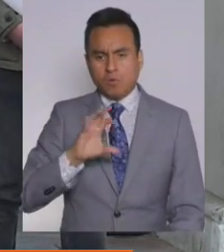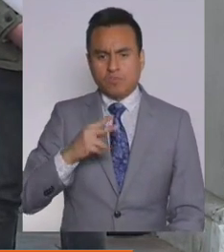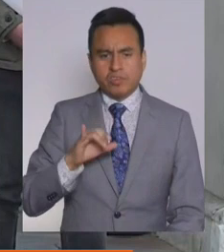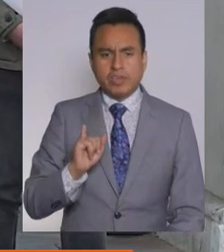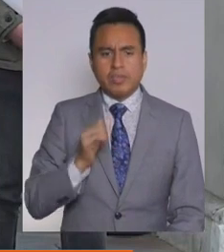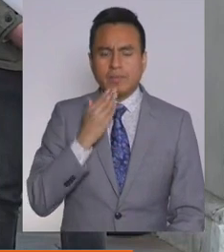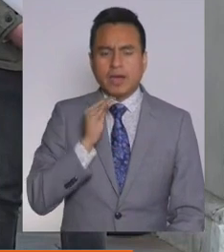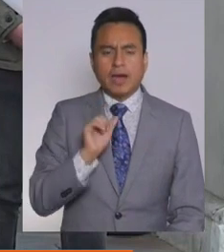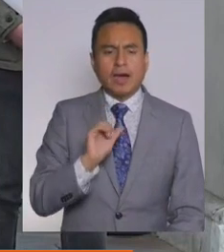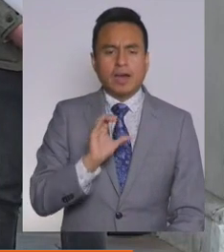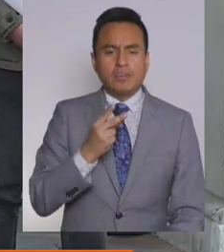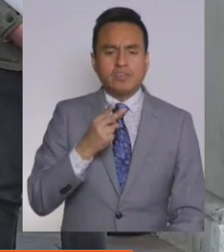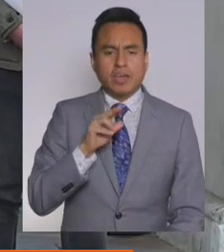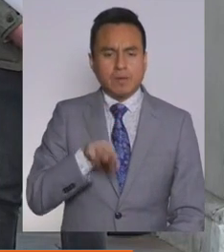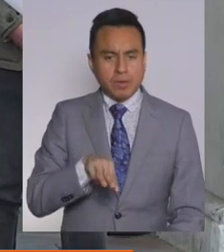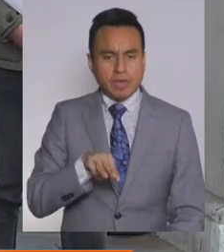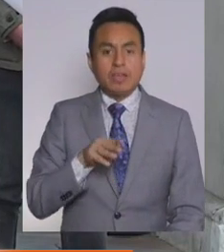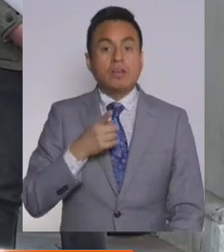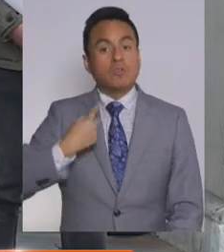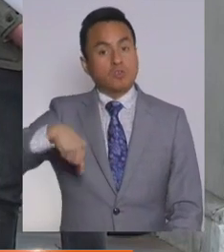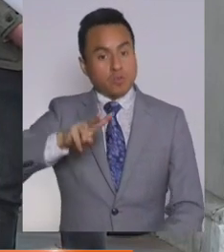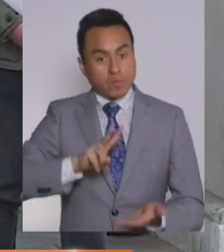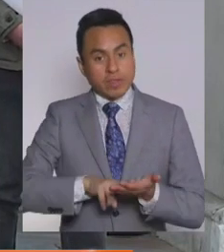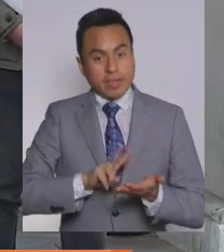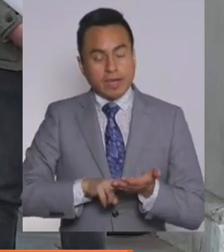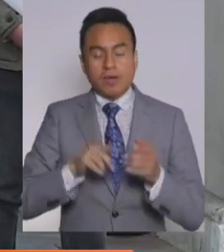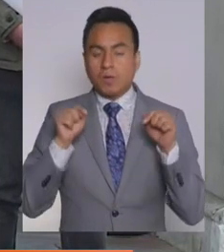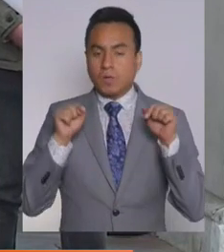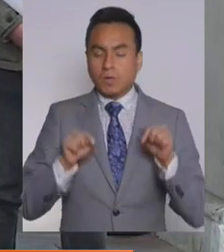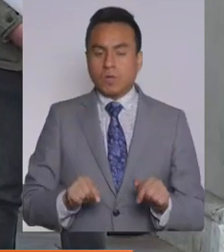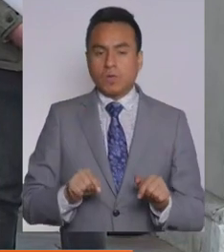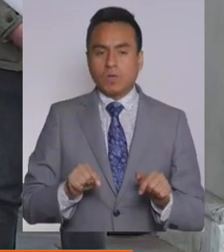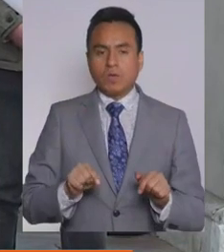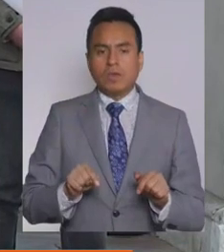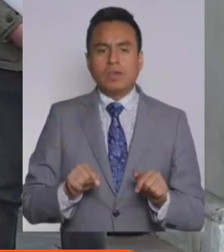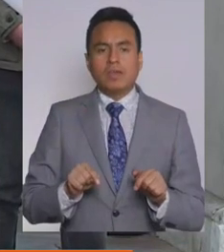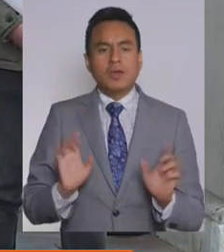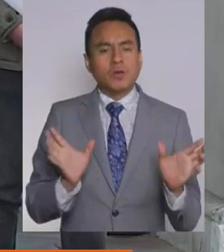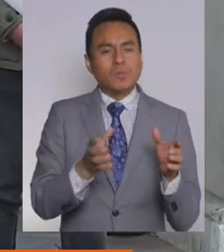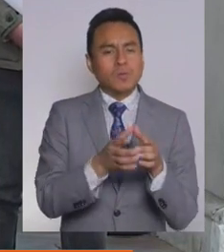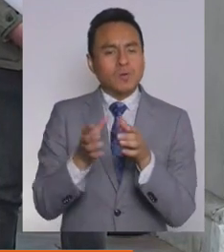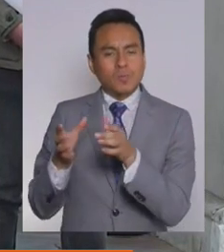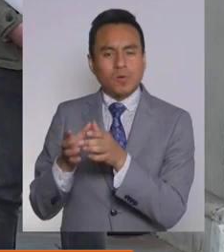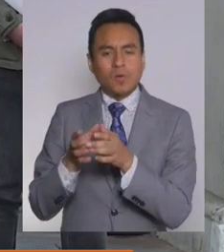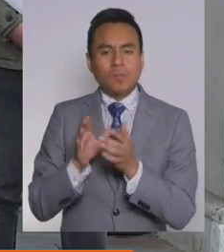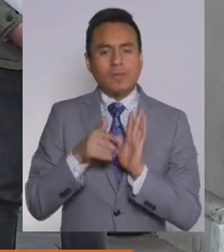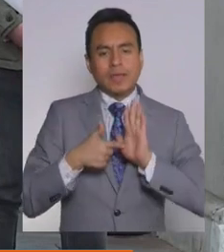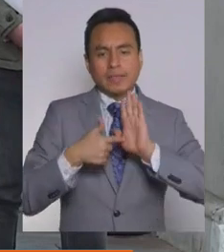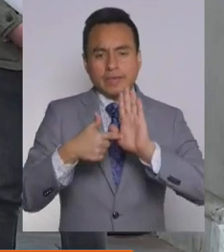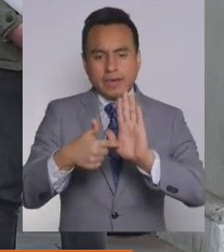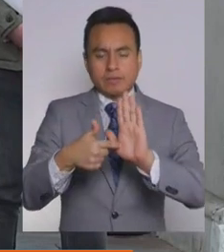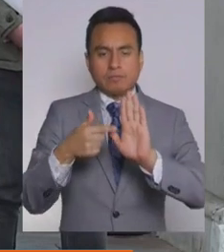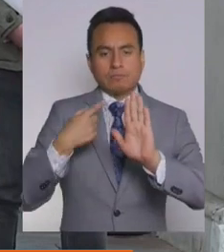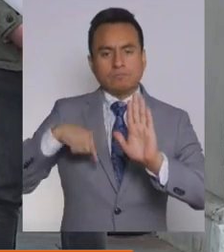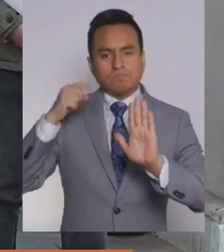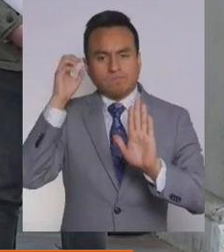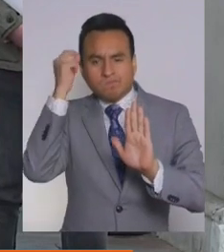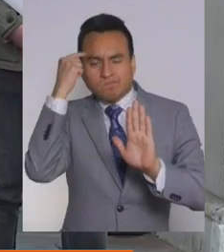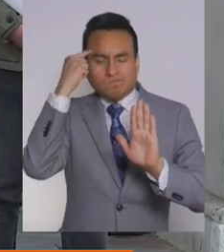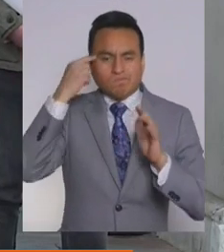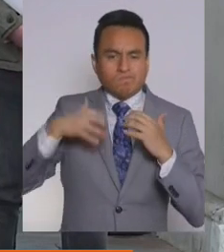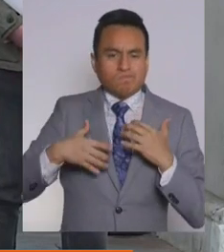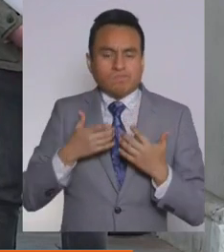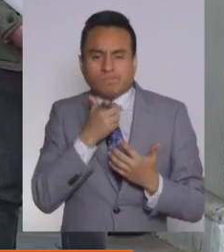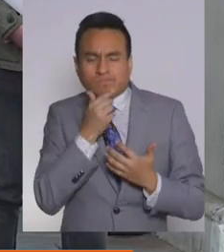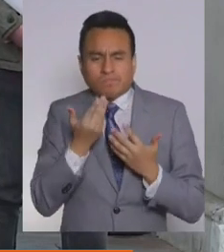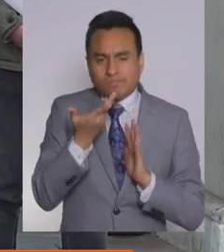HM, y la verdad que nosotros hemos podido en este grupo poder plantear nuevamente nuestras inquietudes. Nos